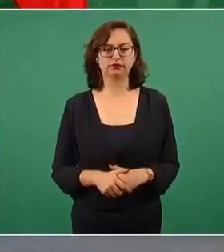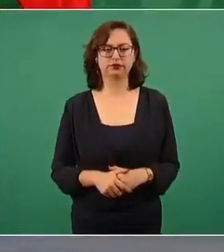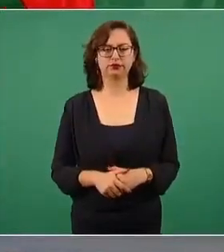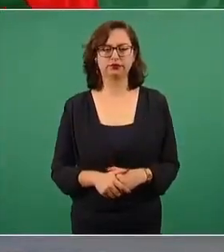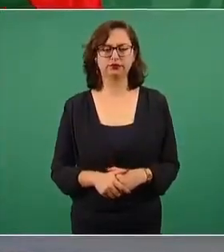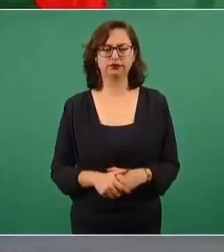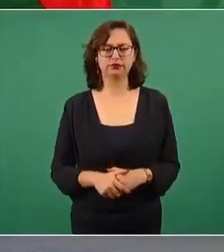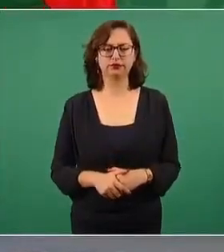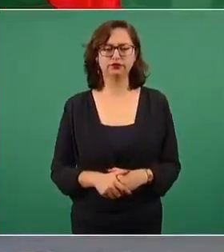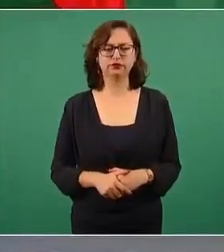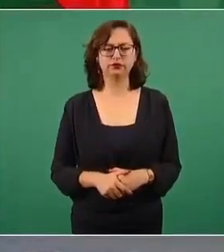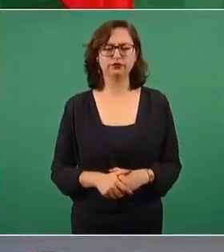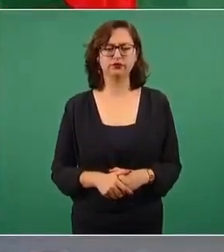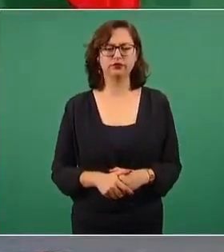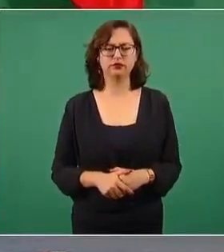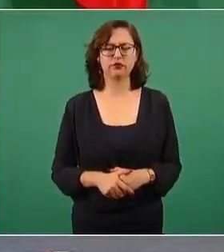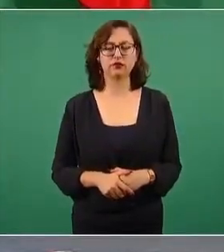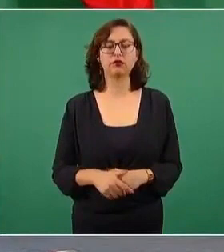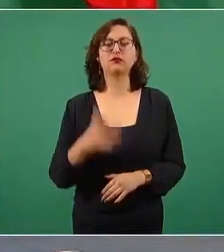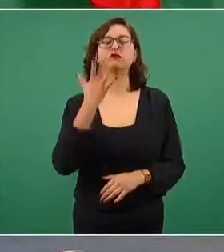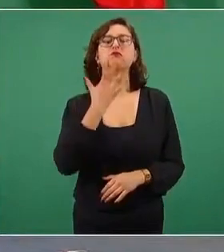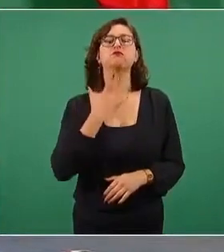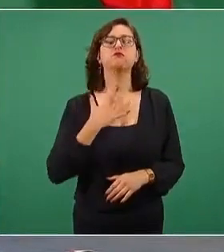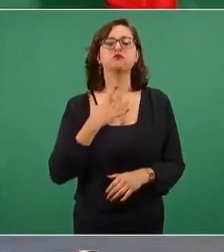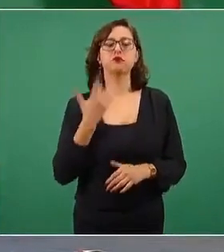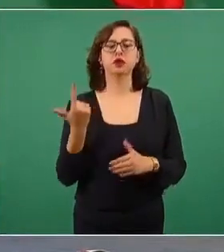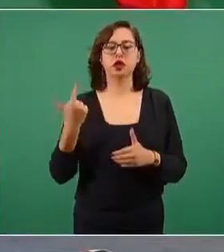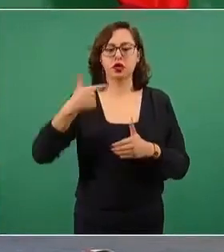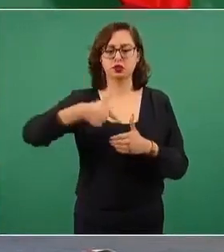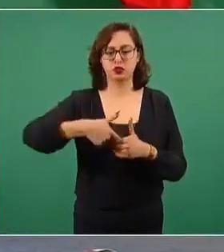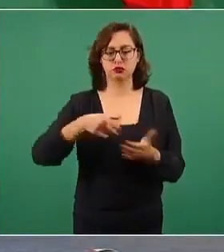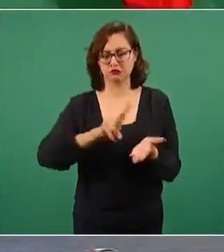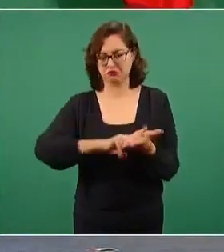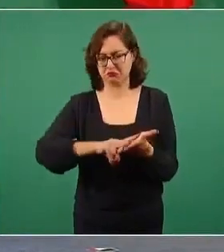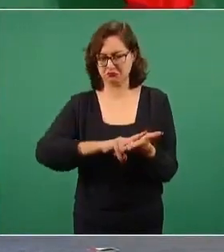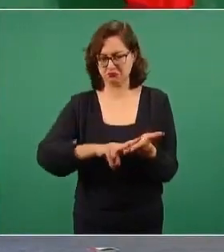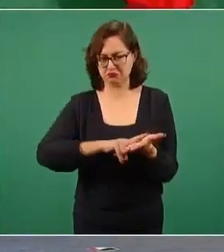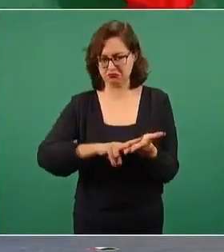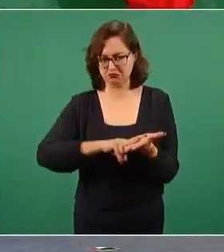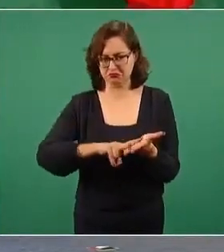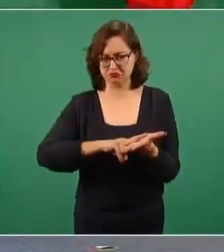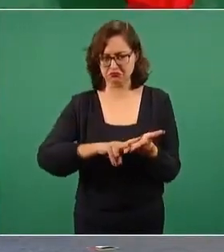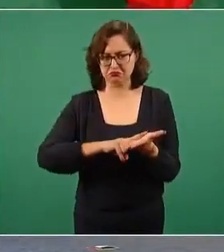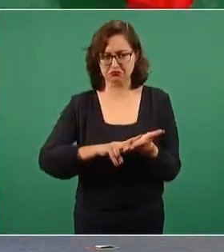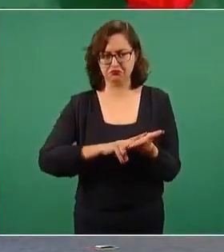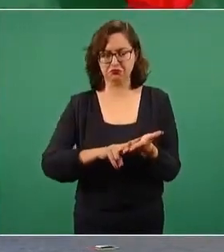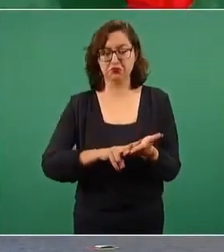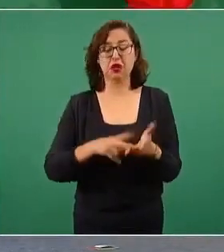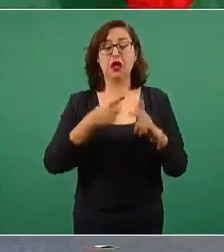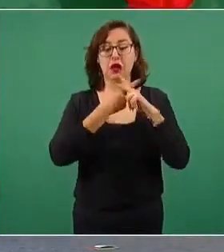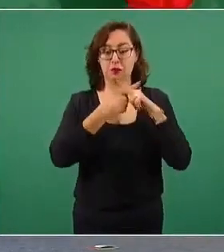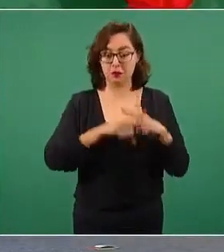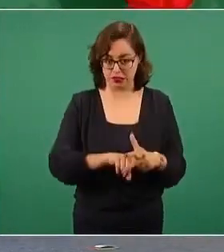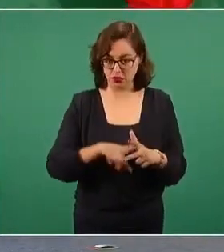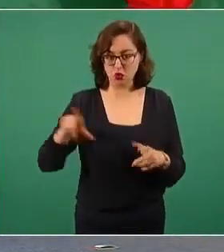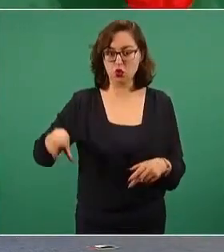la gasolina, la regular. aquí llegamos nosotros,